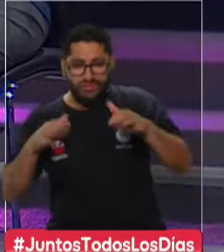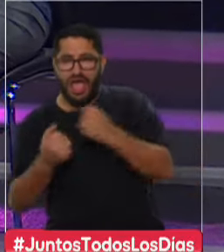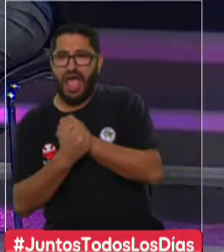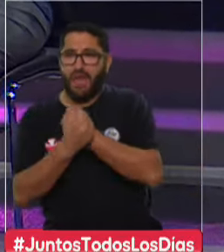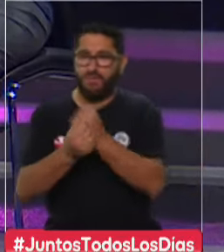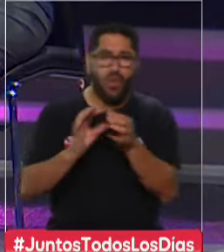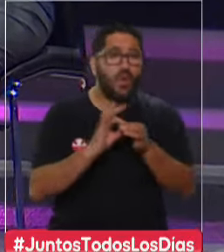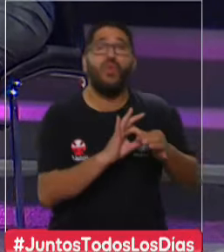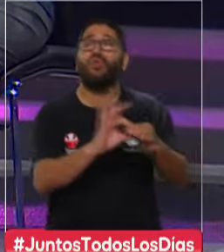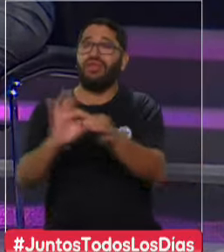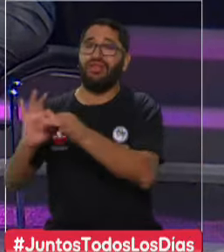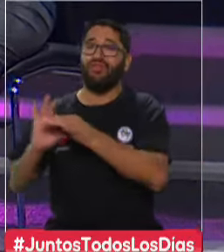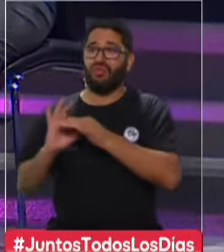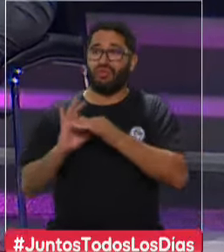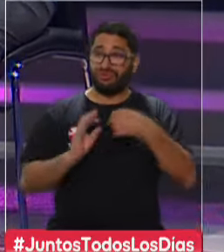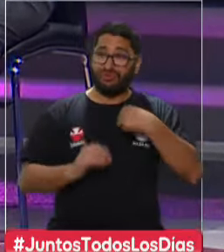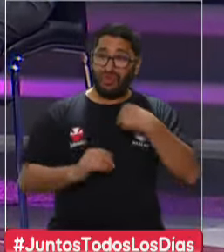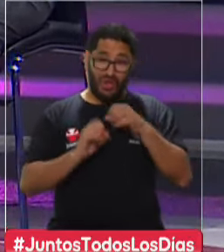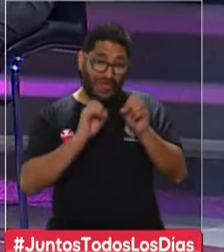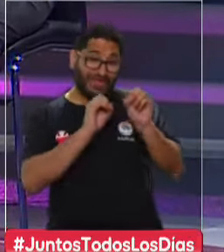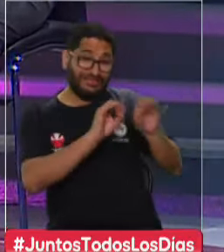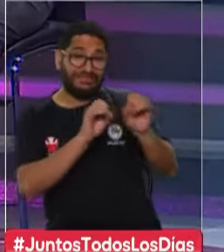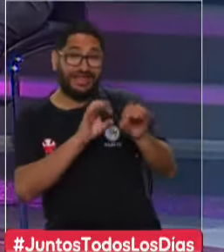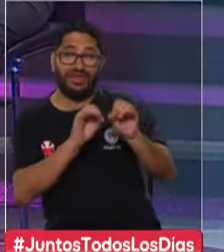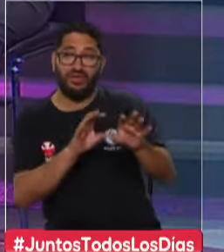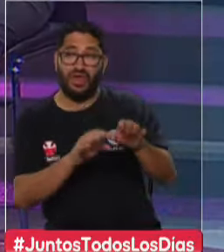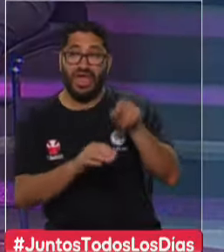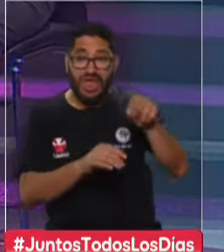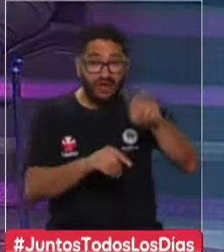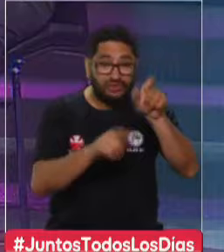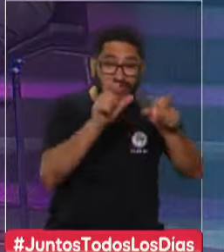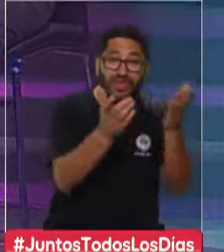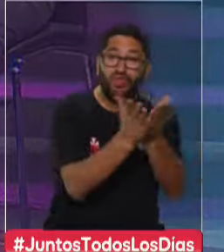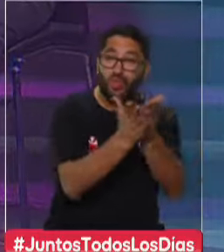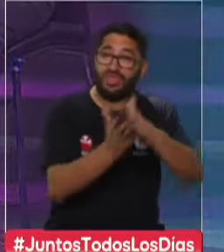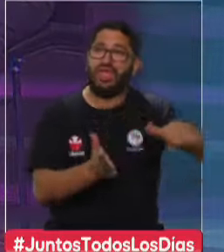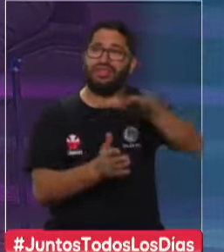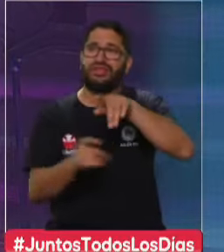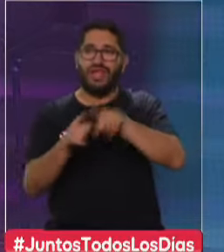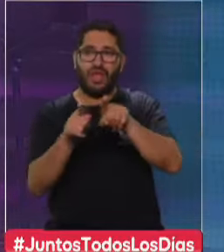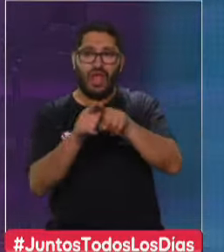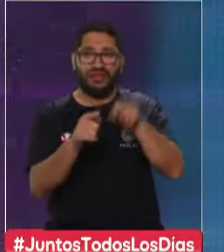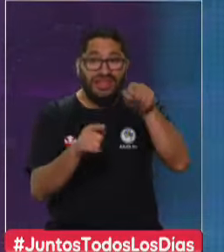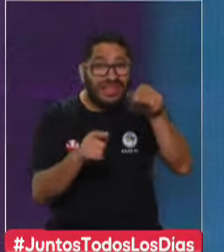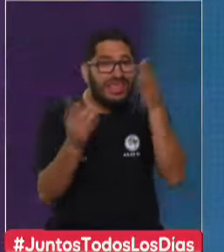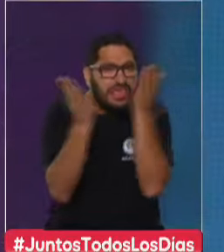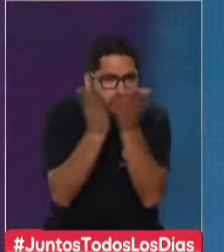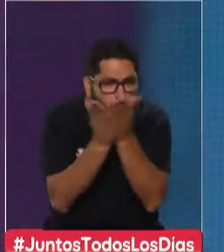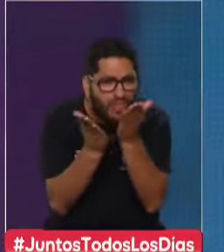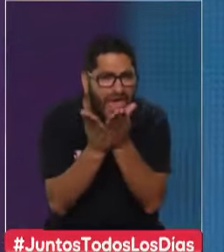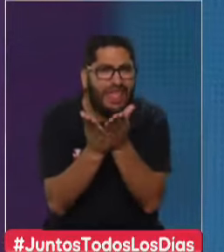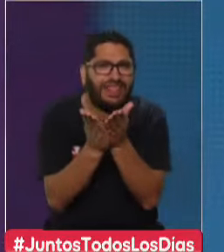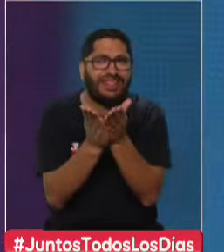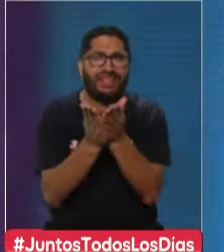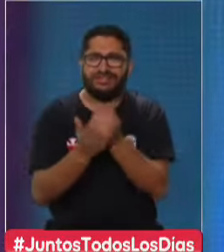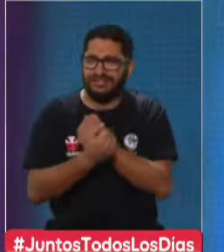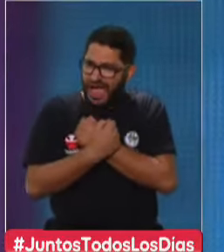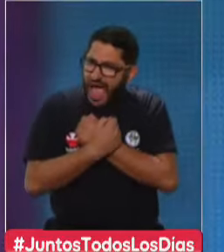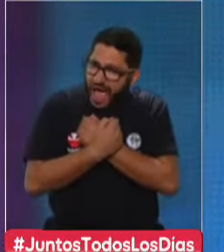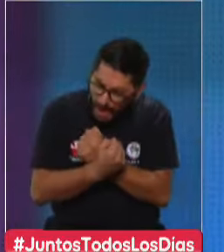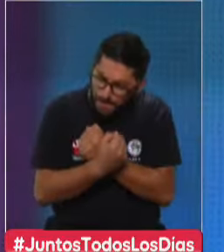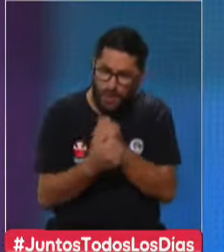Yo le enseño a los chicos que el amar lo que uno estudia te da el valor para poder